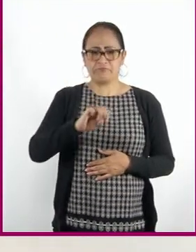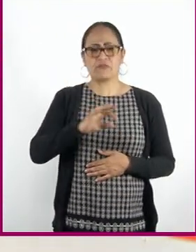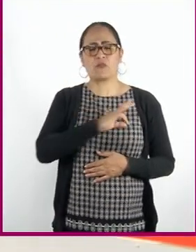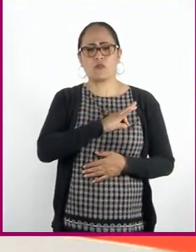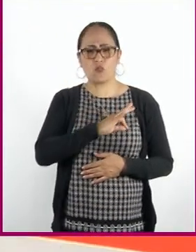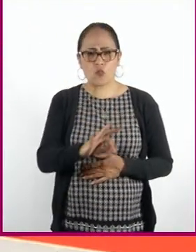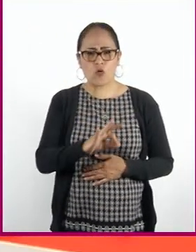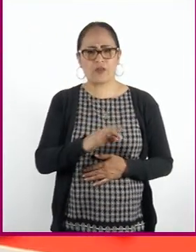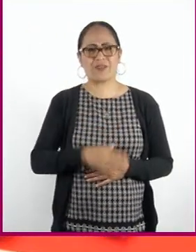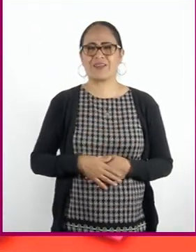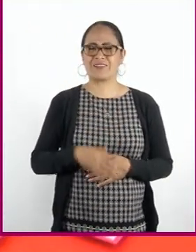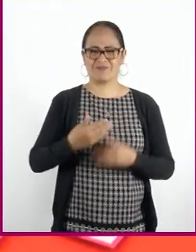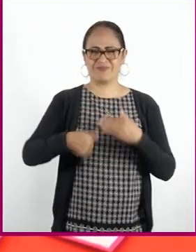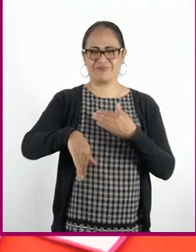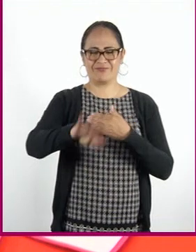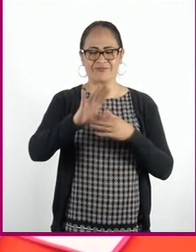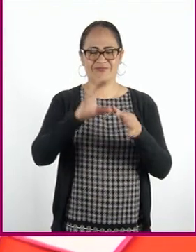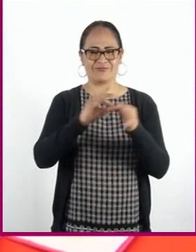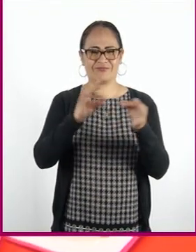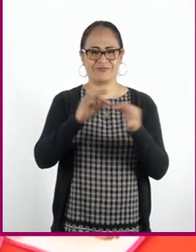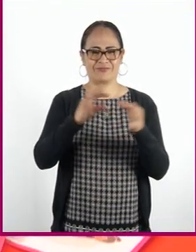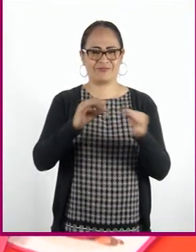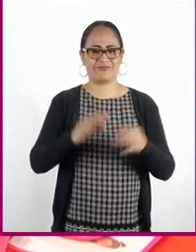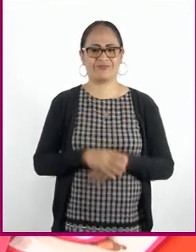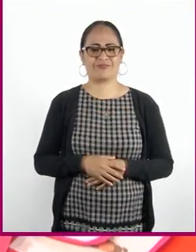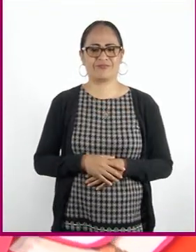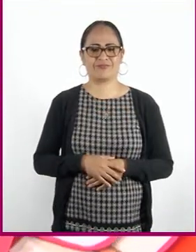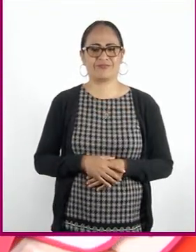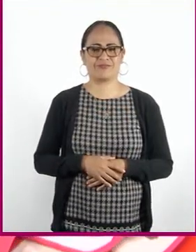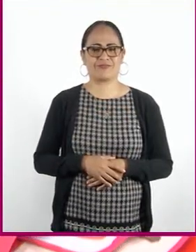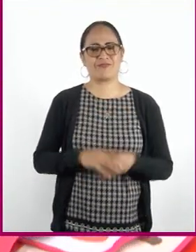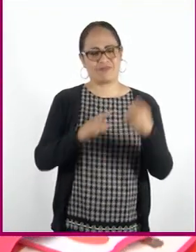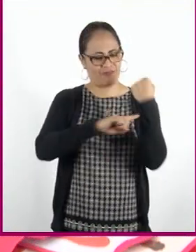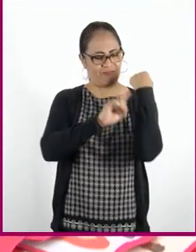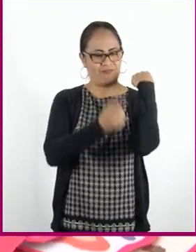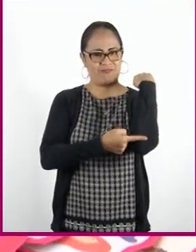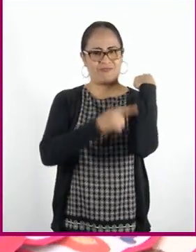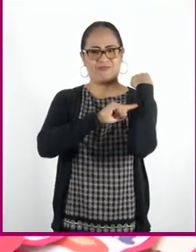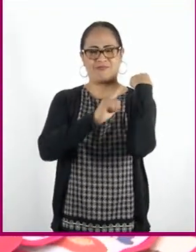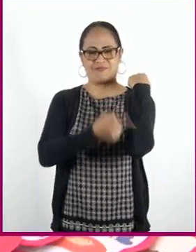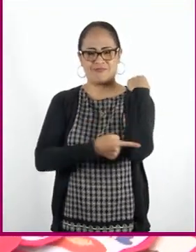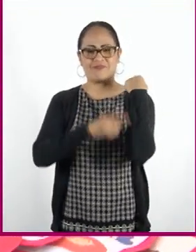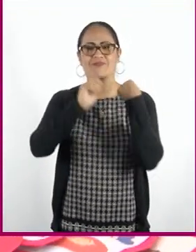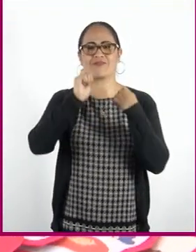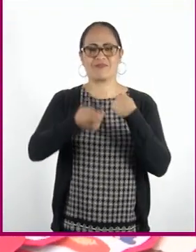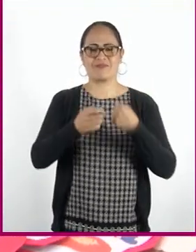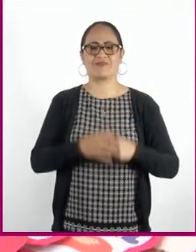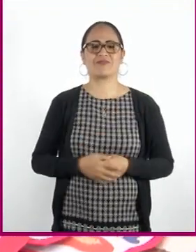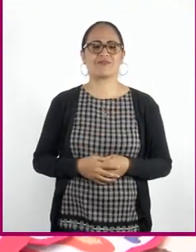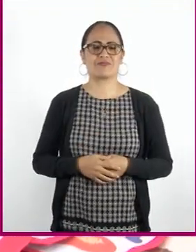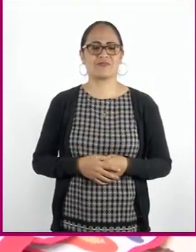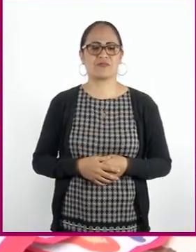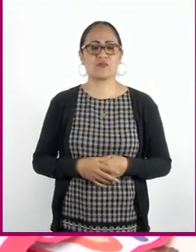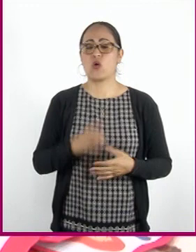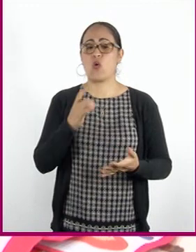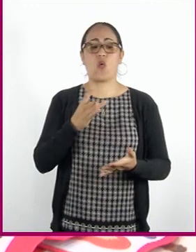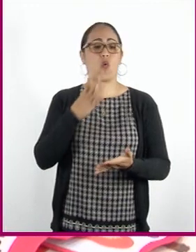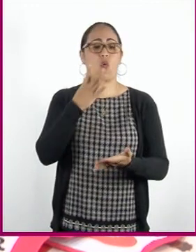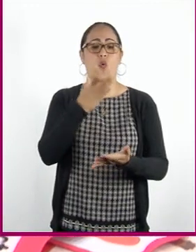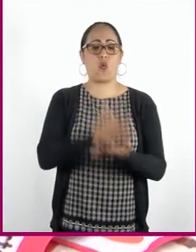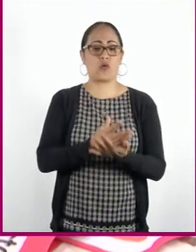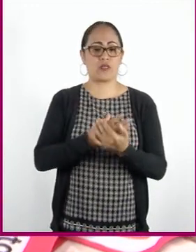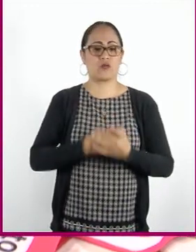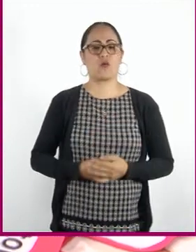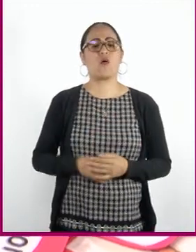potencialidad de la que hablaremos en esta sesión, la reproductividad, la cual se refiere exclusivamente a la capacidad que